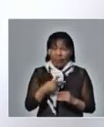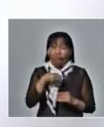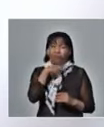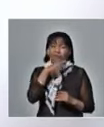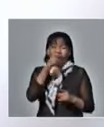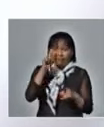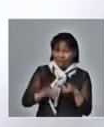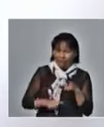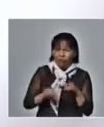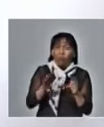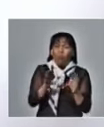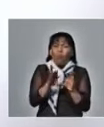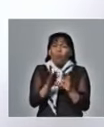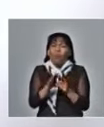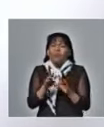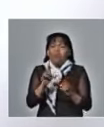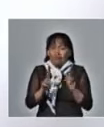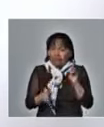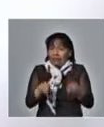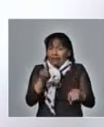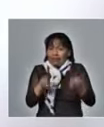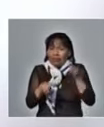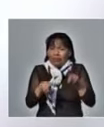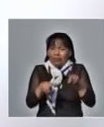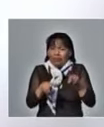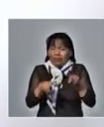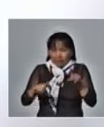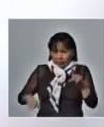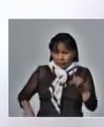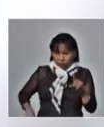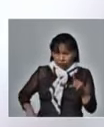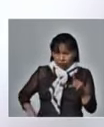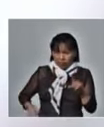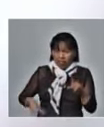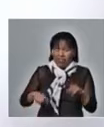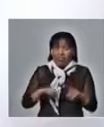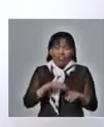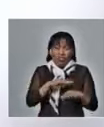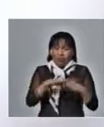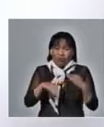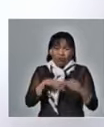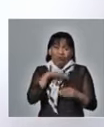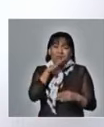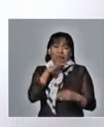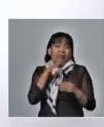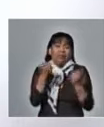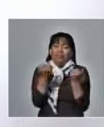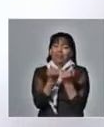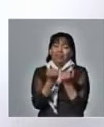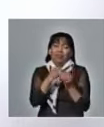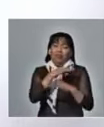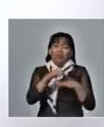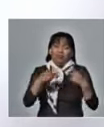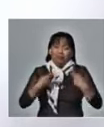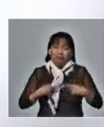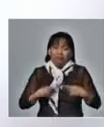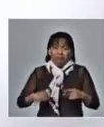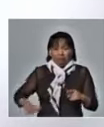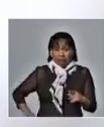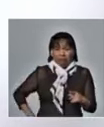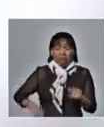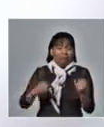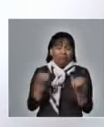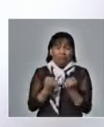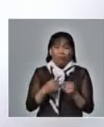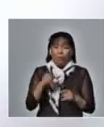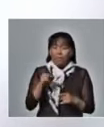corrupción sí depende del que manda. Si el gobernador es corrupto, todos lo serán. Y creo yo que el combate a la corrupción